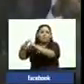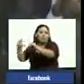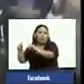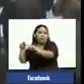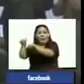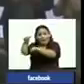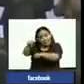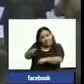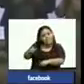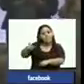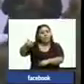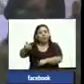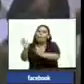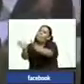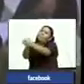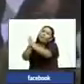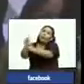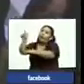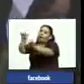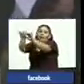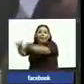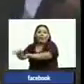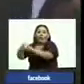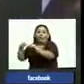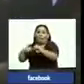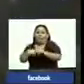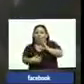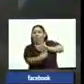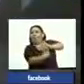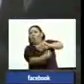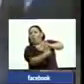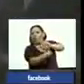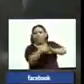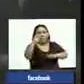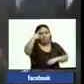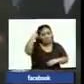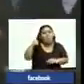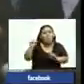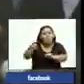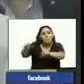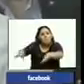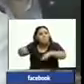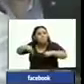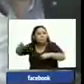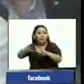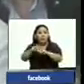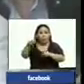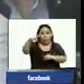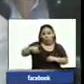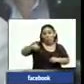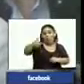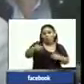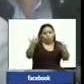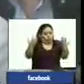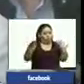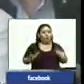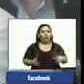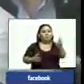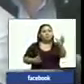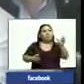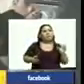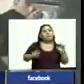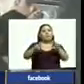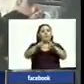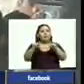Ese mismo año solicitó asilo por supuestamente ser víctima de persecución política. Se la concedieron y este año se convirtió en ciudadano nicaragüense,